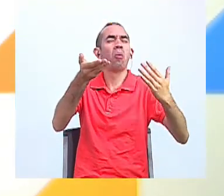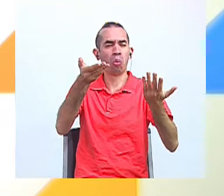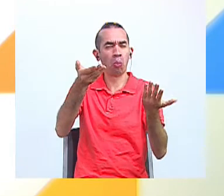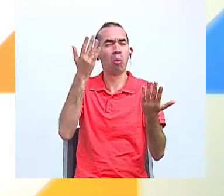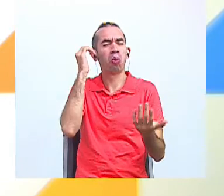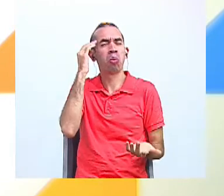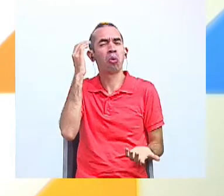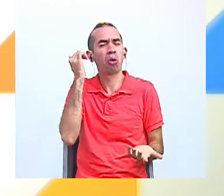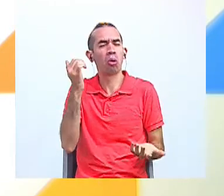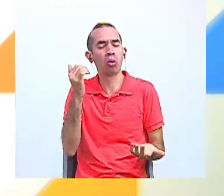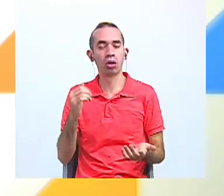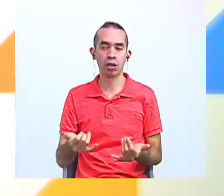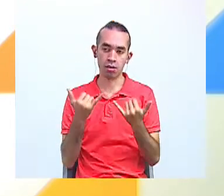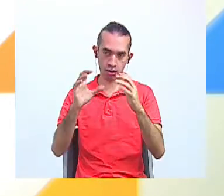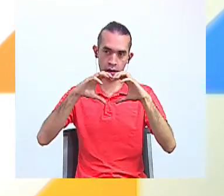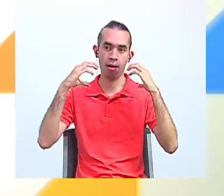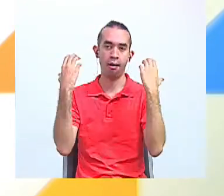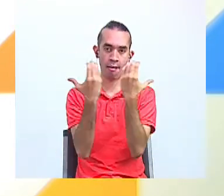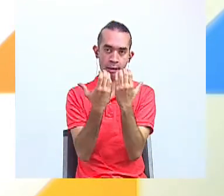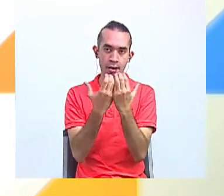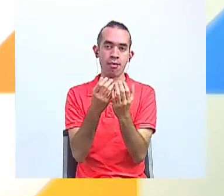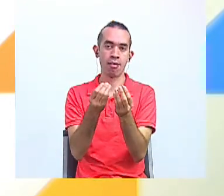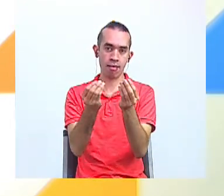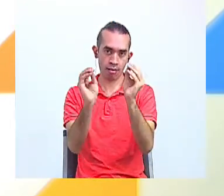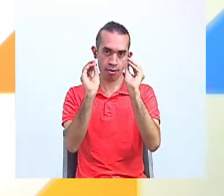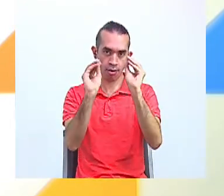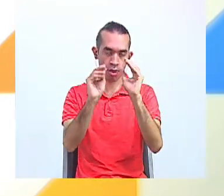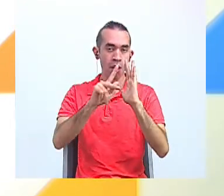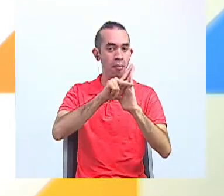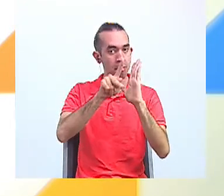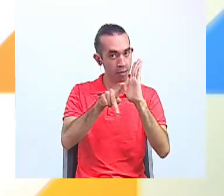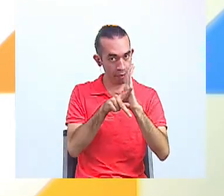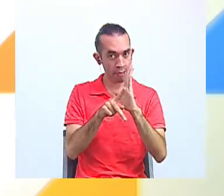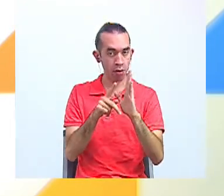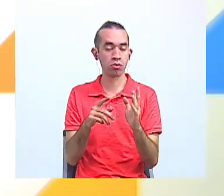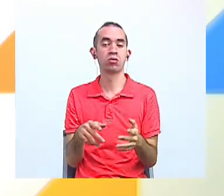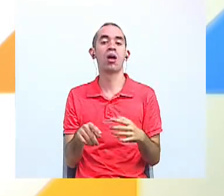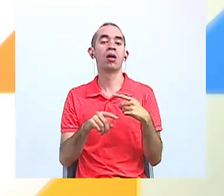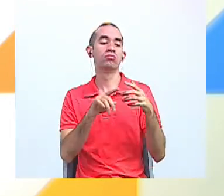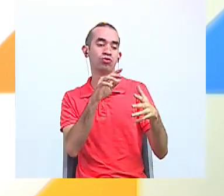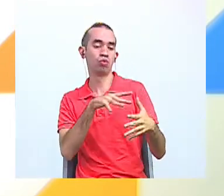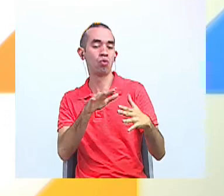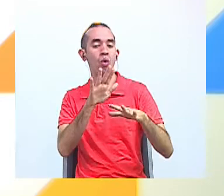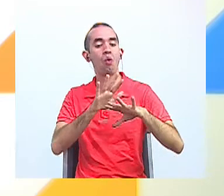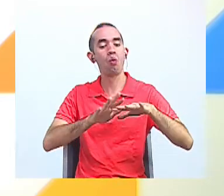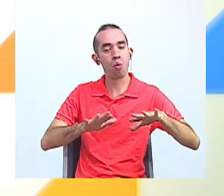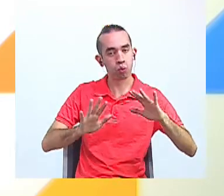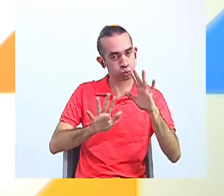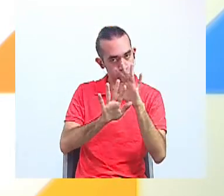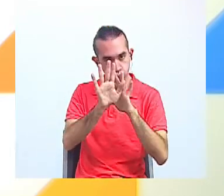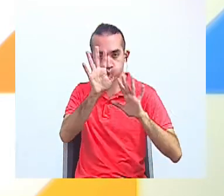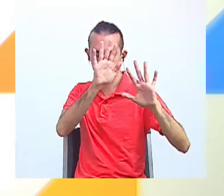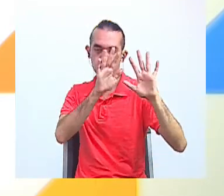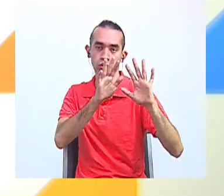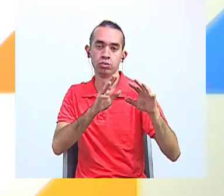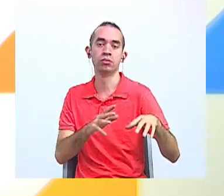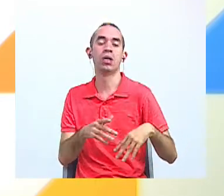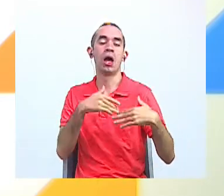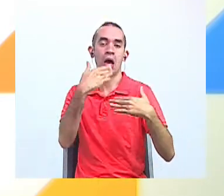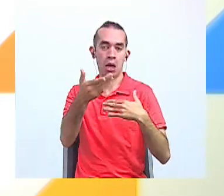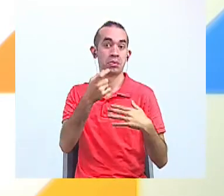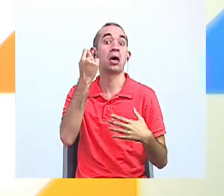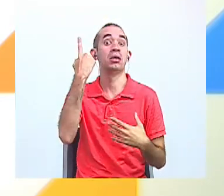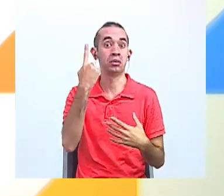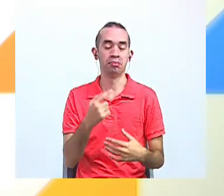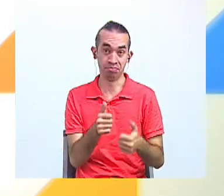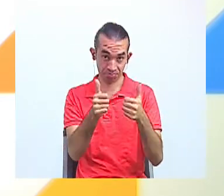van a dar la respuesta a este reto. ¿Qué tal? ¿Me acompañan? Bueno, entonces ahora vamos a desarrollar